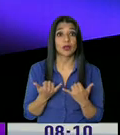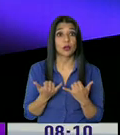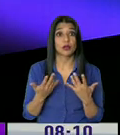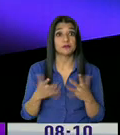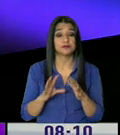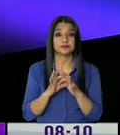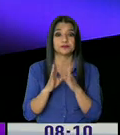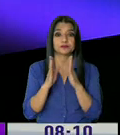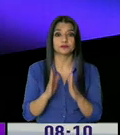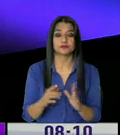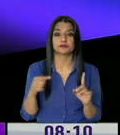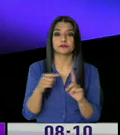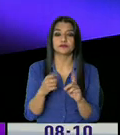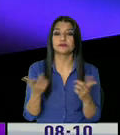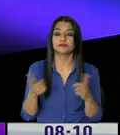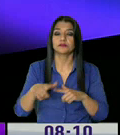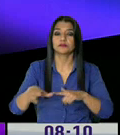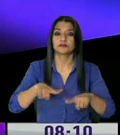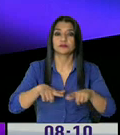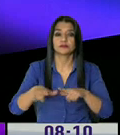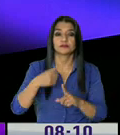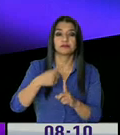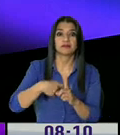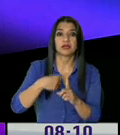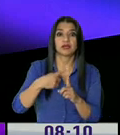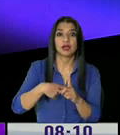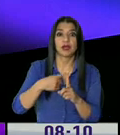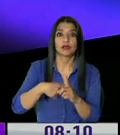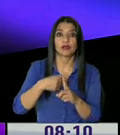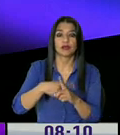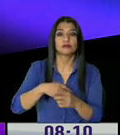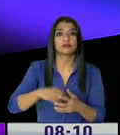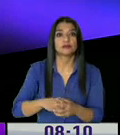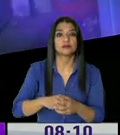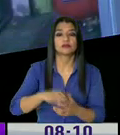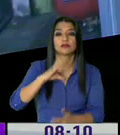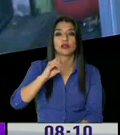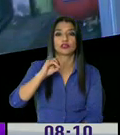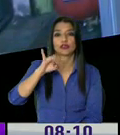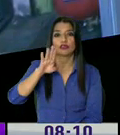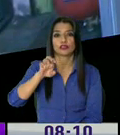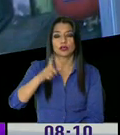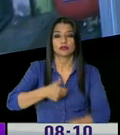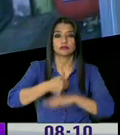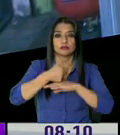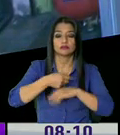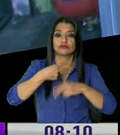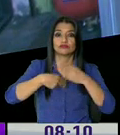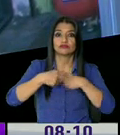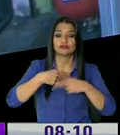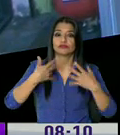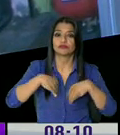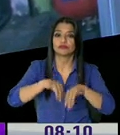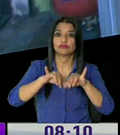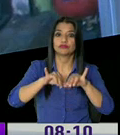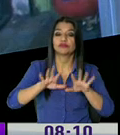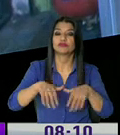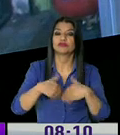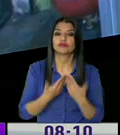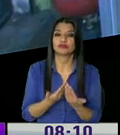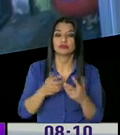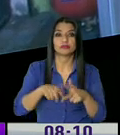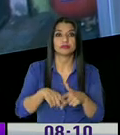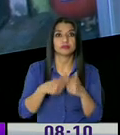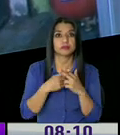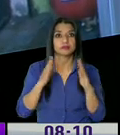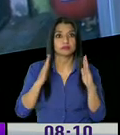con Sofía Vintimilla. Ella se encuentra en el mercado de Coto Collao. La Agencia de Coordinación de Comercio continúa con el reinicio de